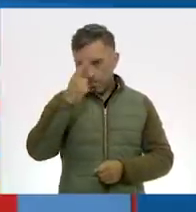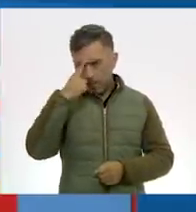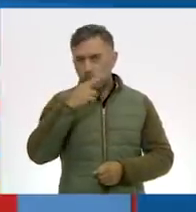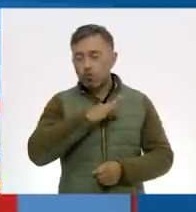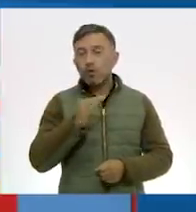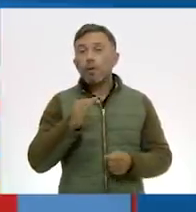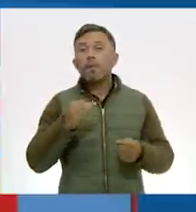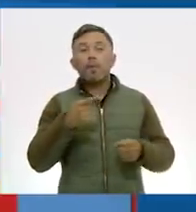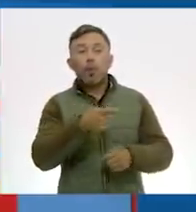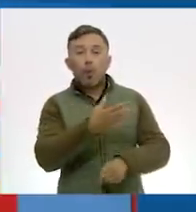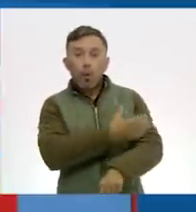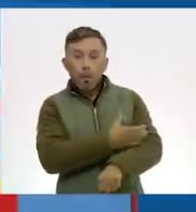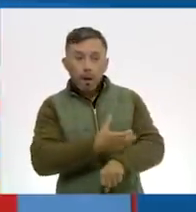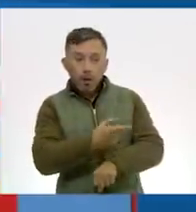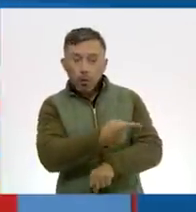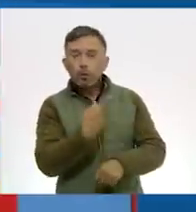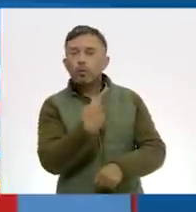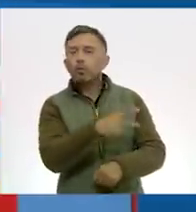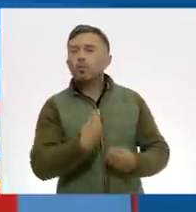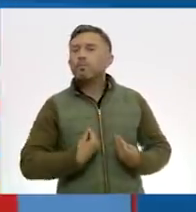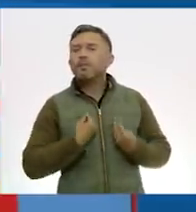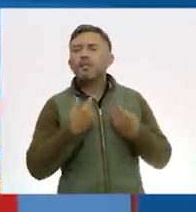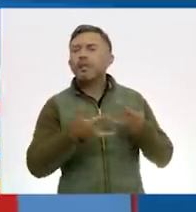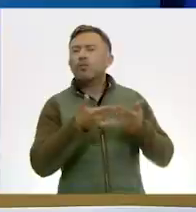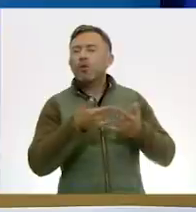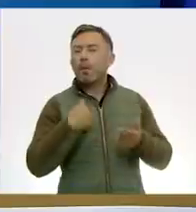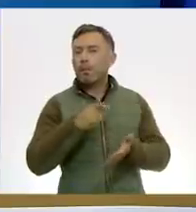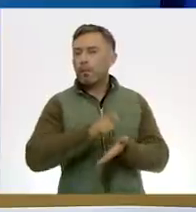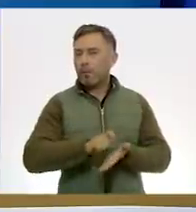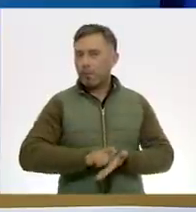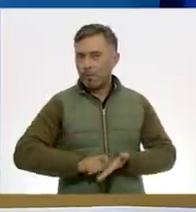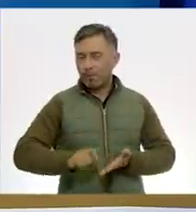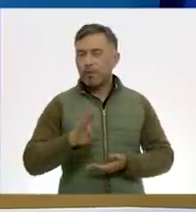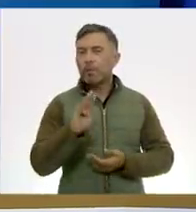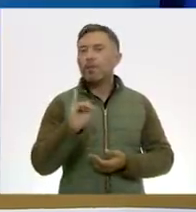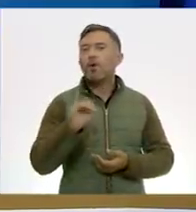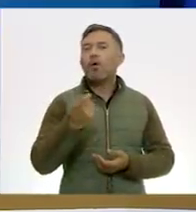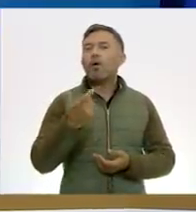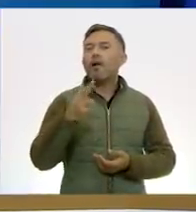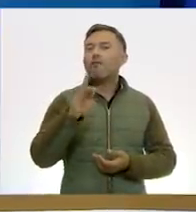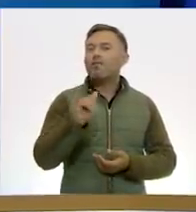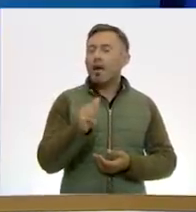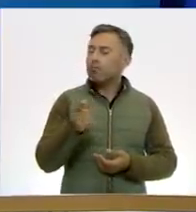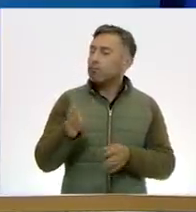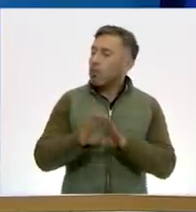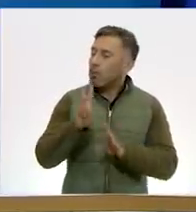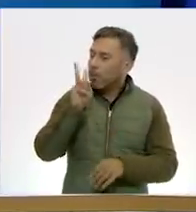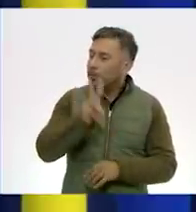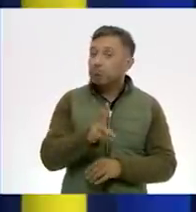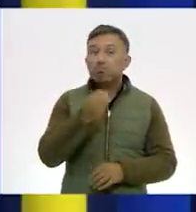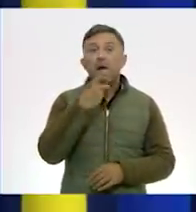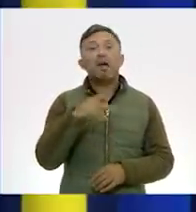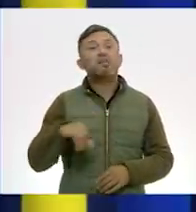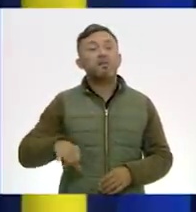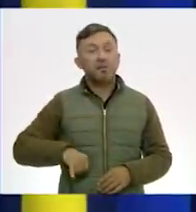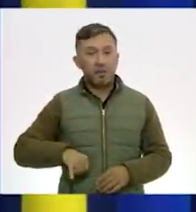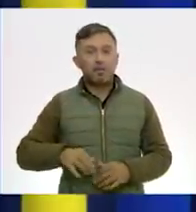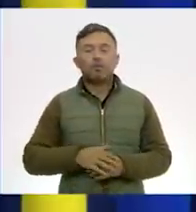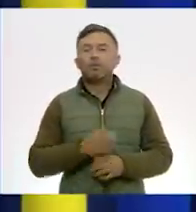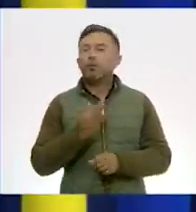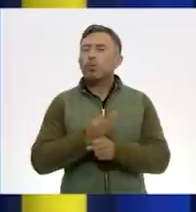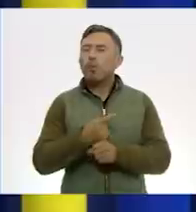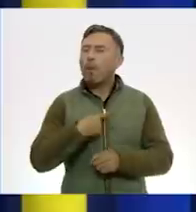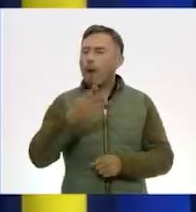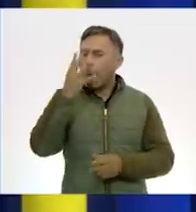un compañero. ¿Qué te parece, María? Pues me parece muy interesante y yo estoy aprendiendo que